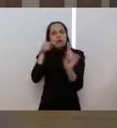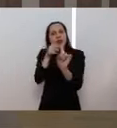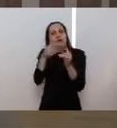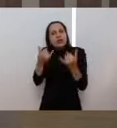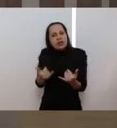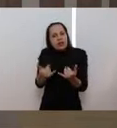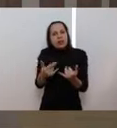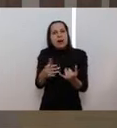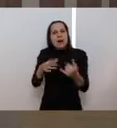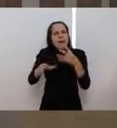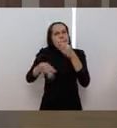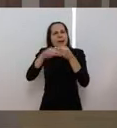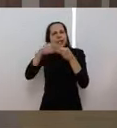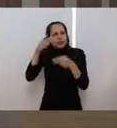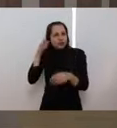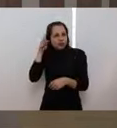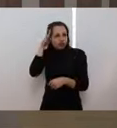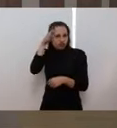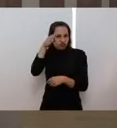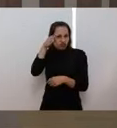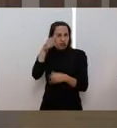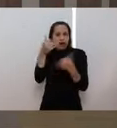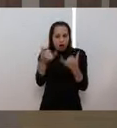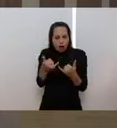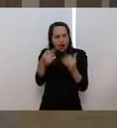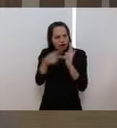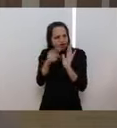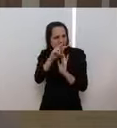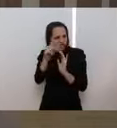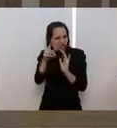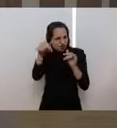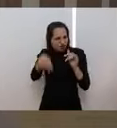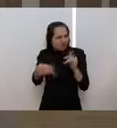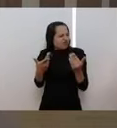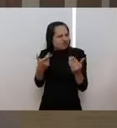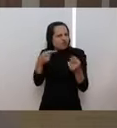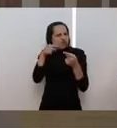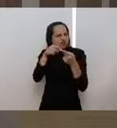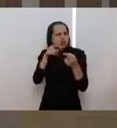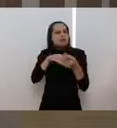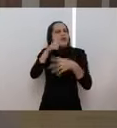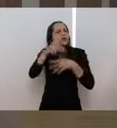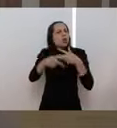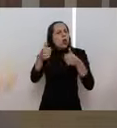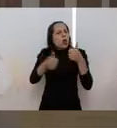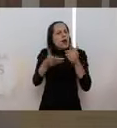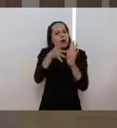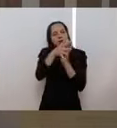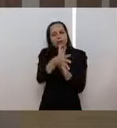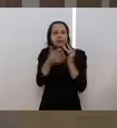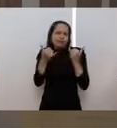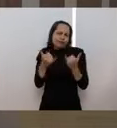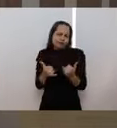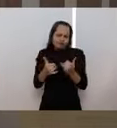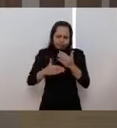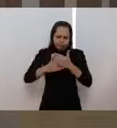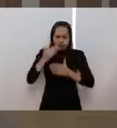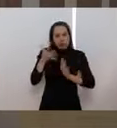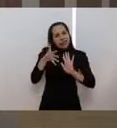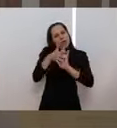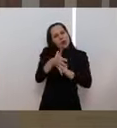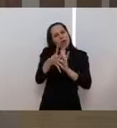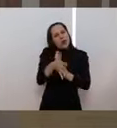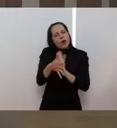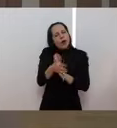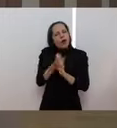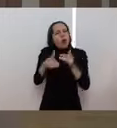qué proyectos tenemos también para el 2021 entonces inició contándoles un poco o recordándoles como